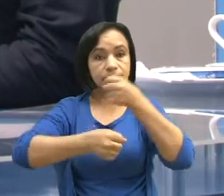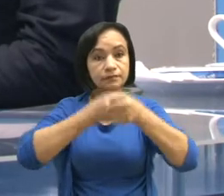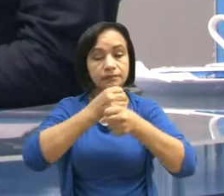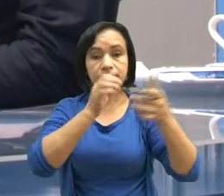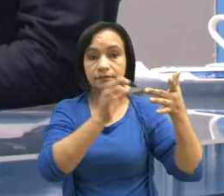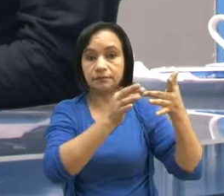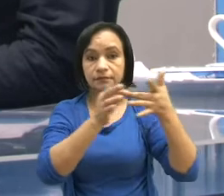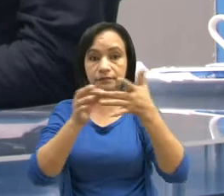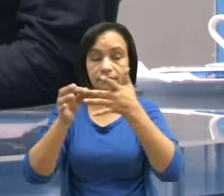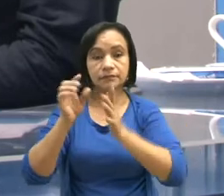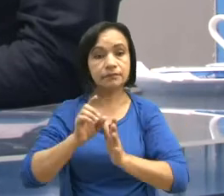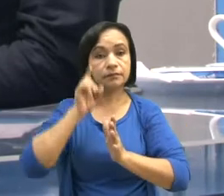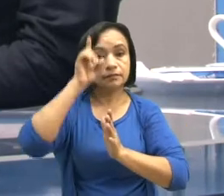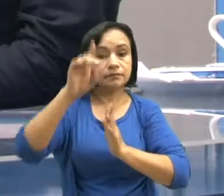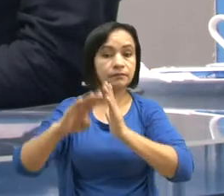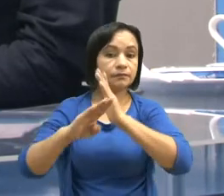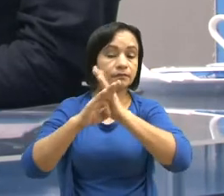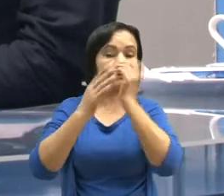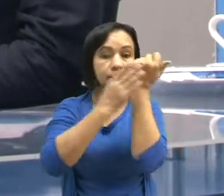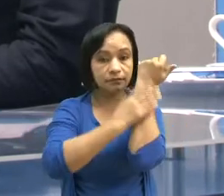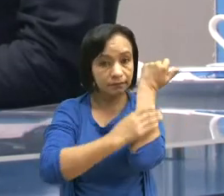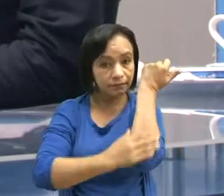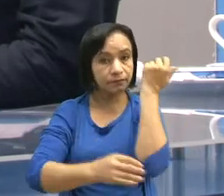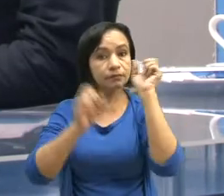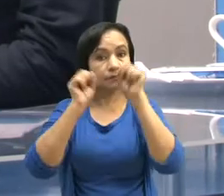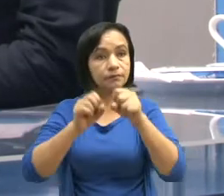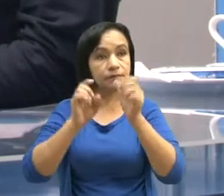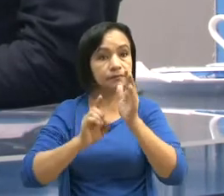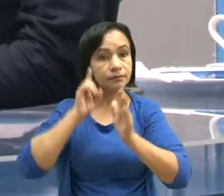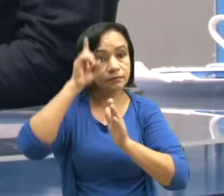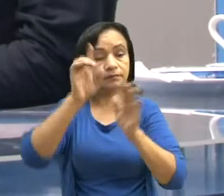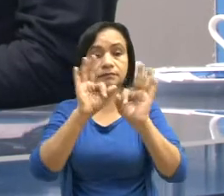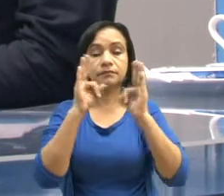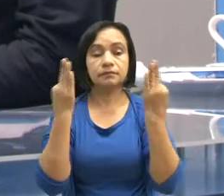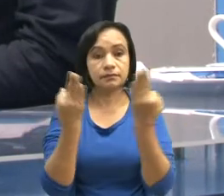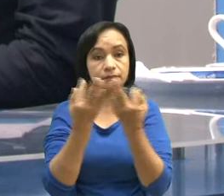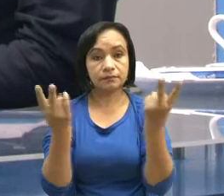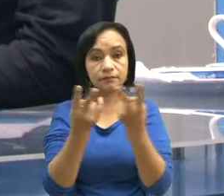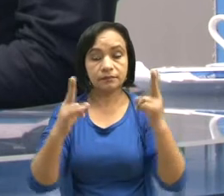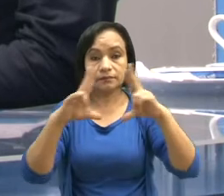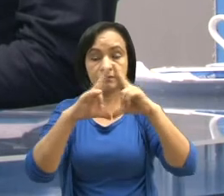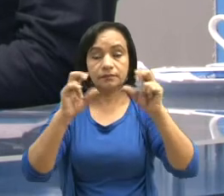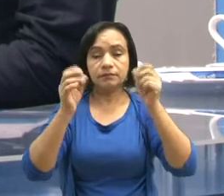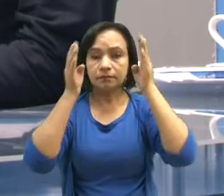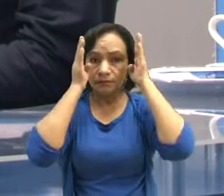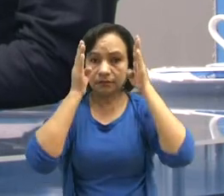¿no?, de avance, de lucha contra la pobreza, para progreso de la familia nicaragüense, estamos nosotros enfocados en poder